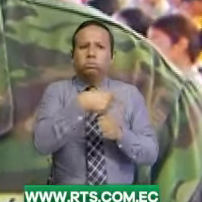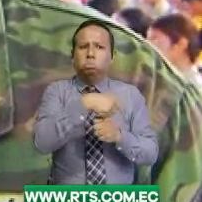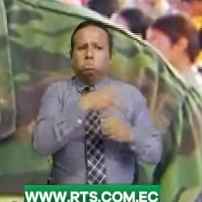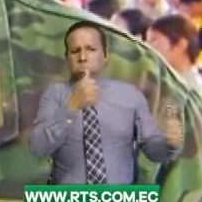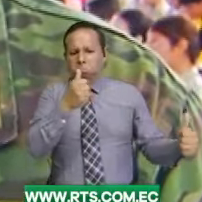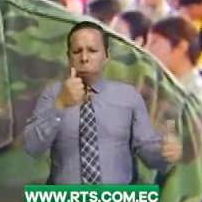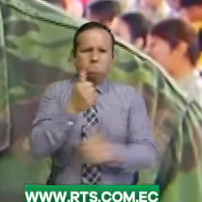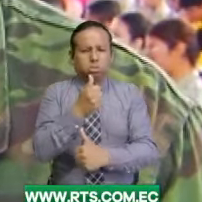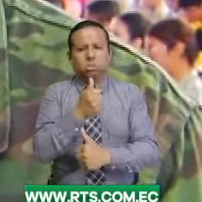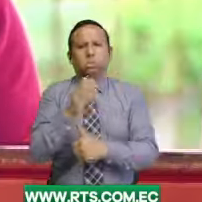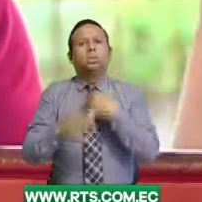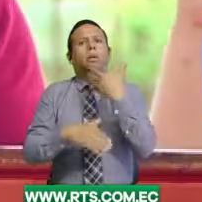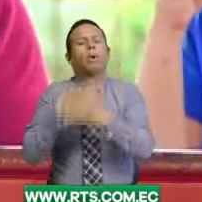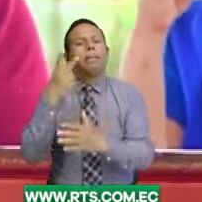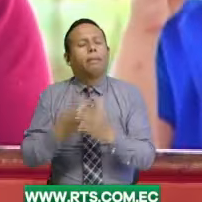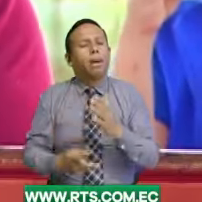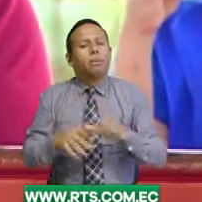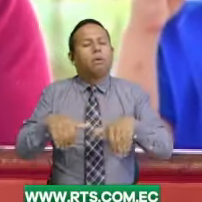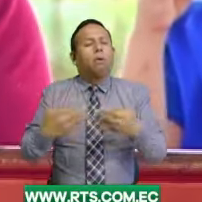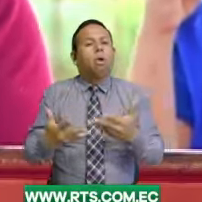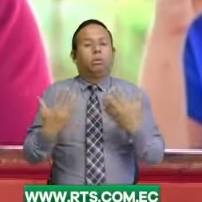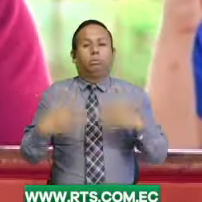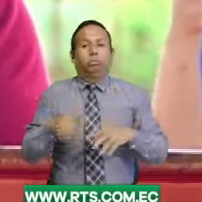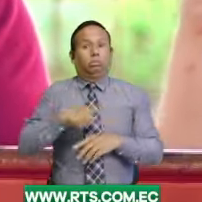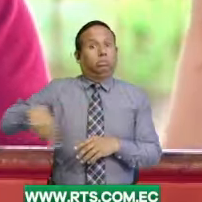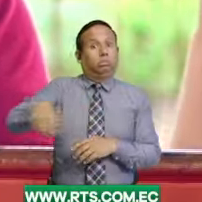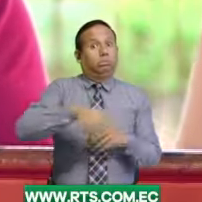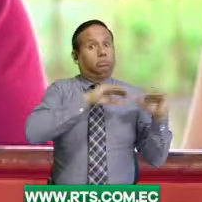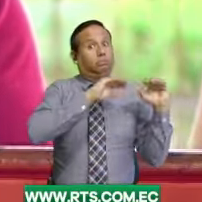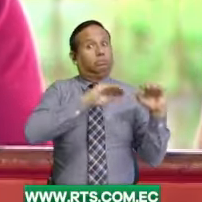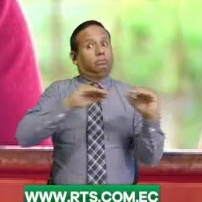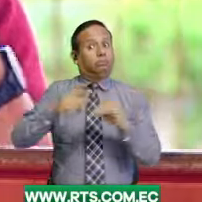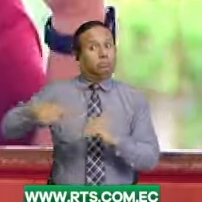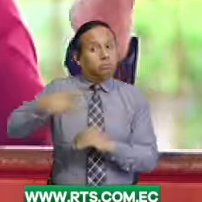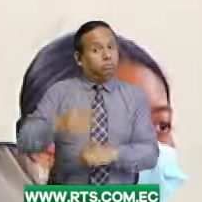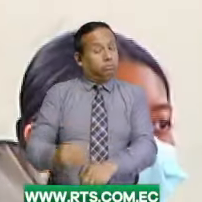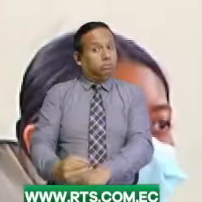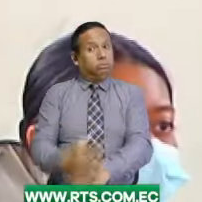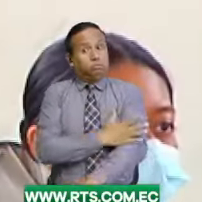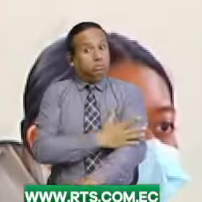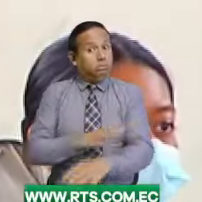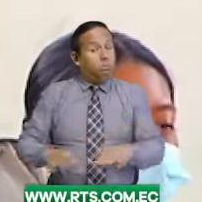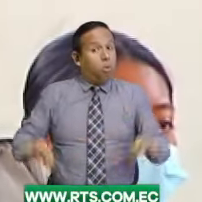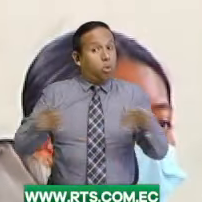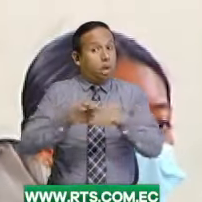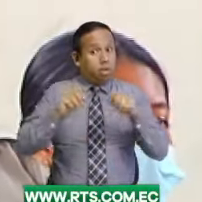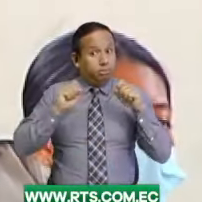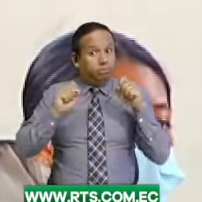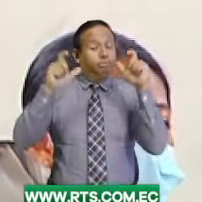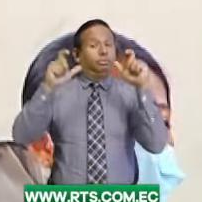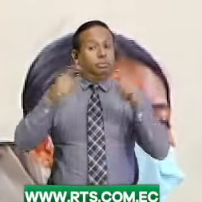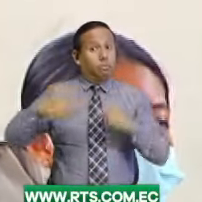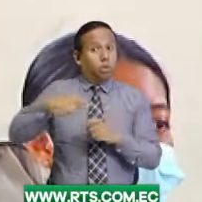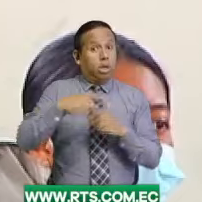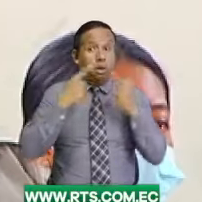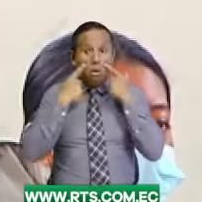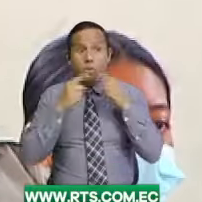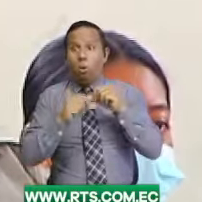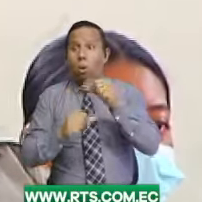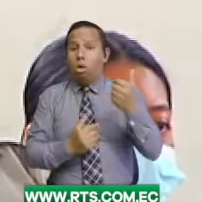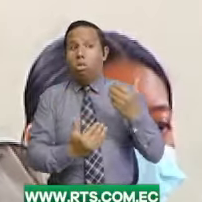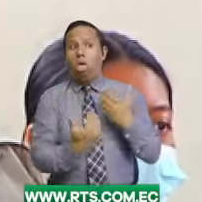las consecuencias que van a tener. Encienden las alertas para generar conciencia en las aulas, que sepan identificar